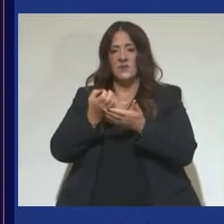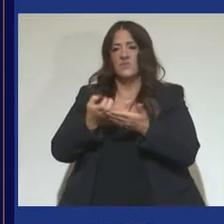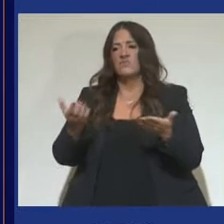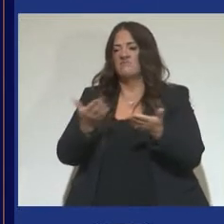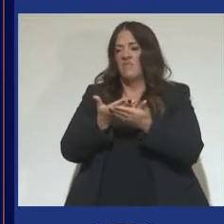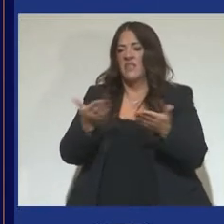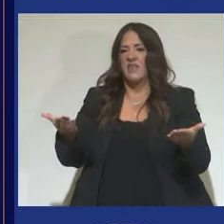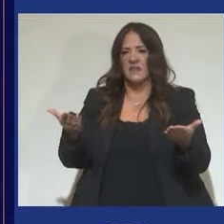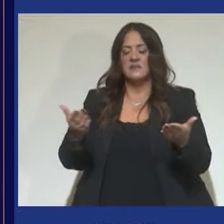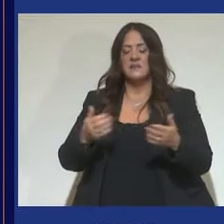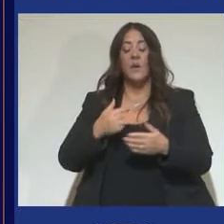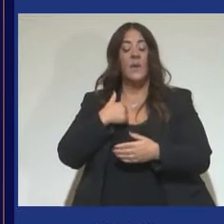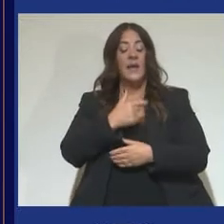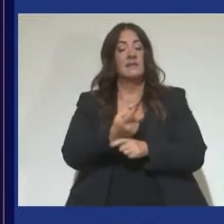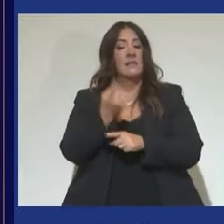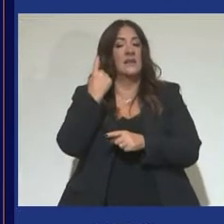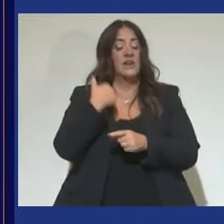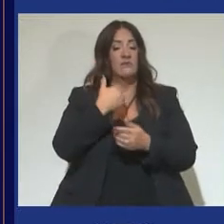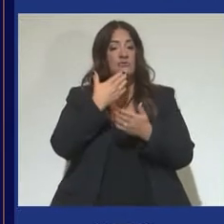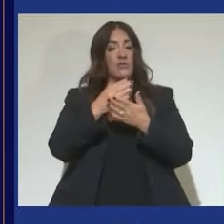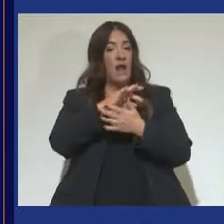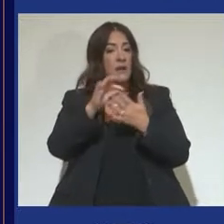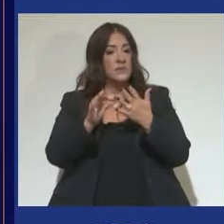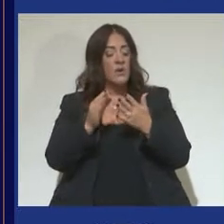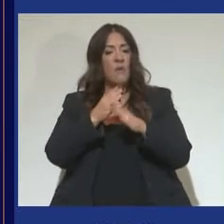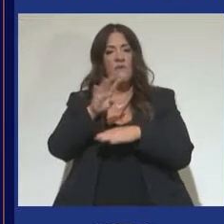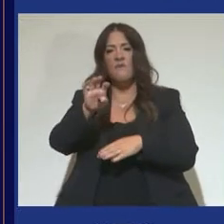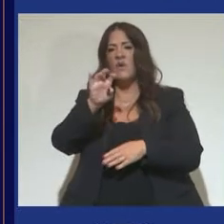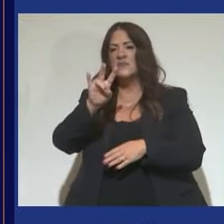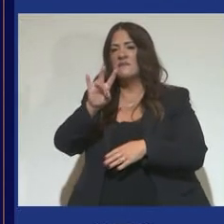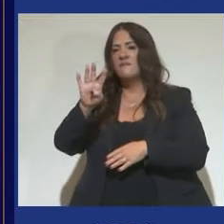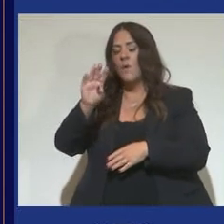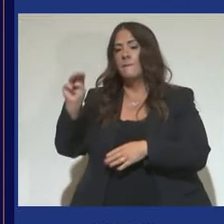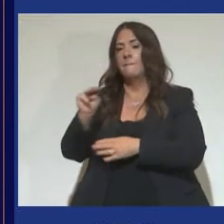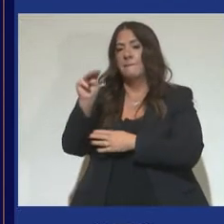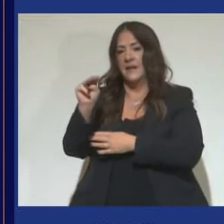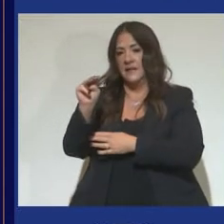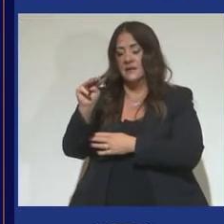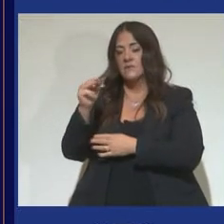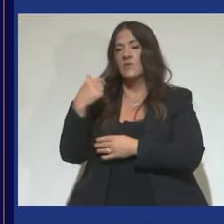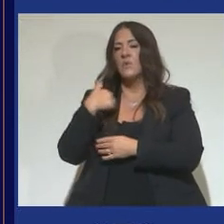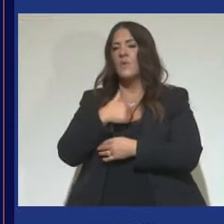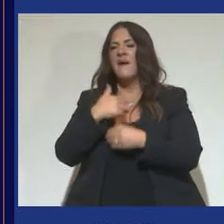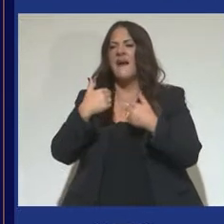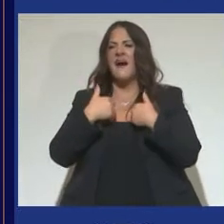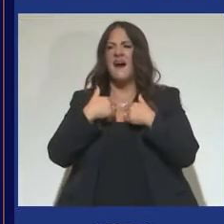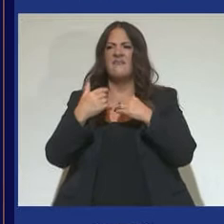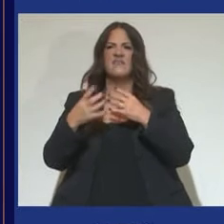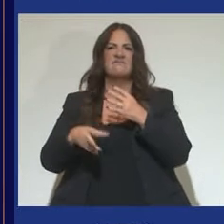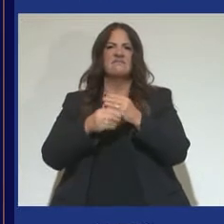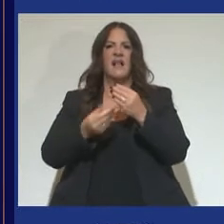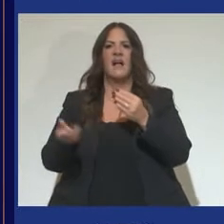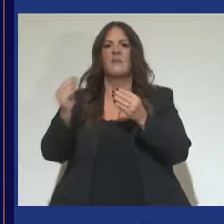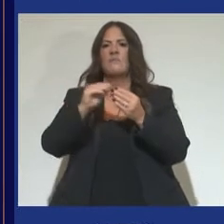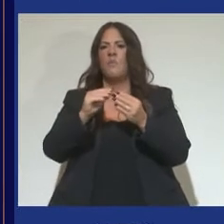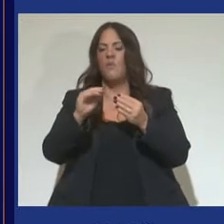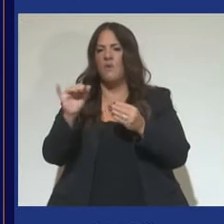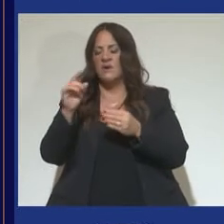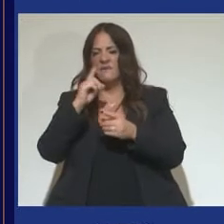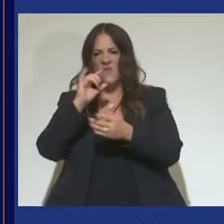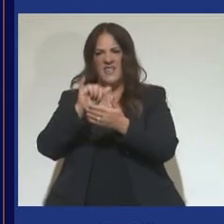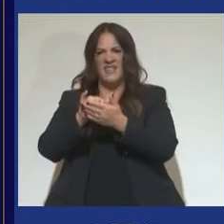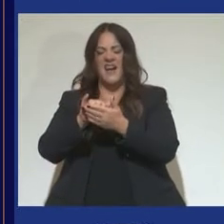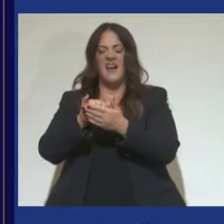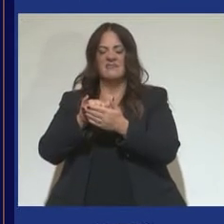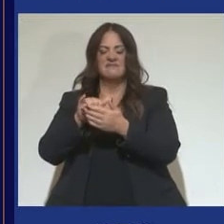contaminación que hay y ha habido subastas muy buenas creo que ha habido 47 millones en noviembre